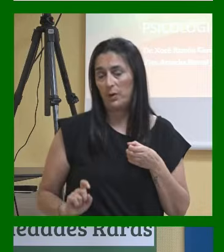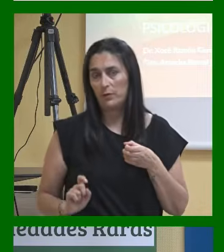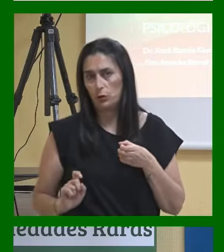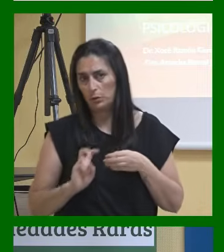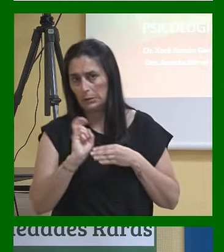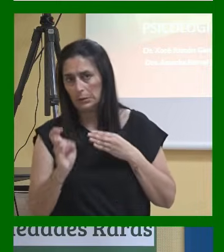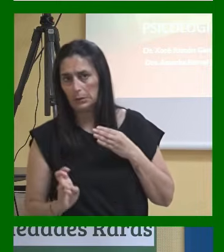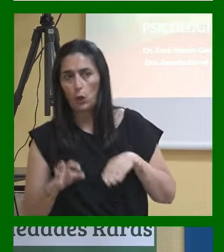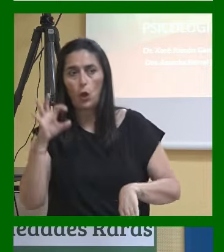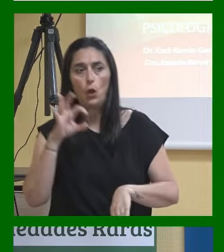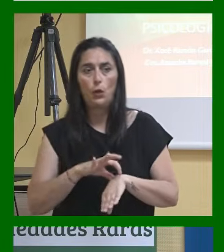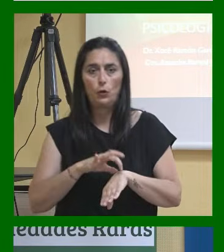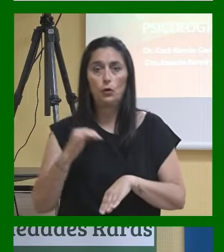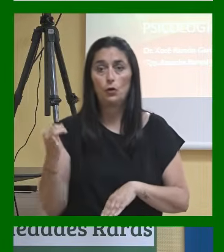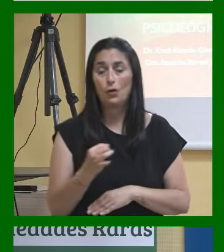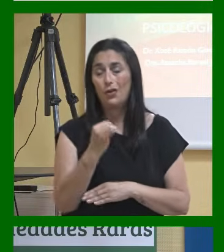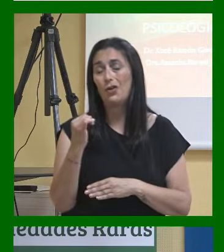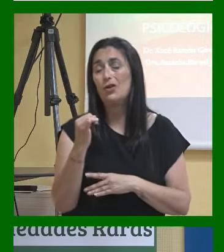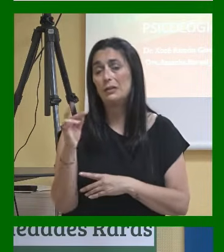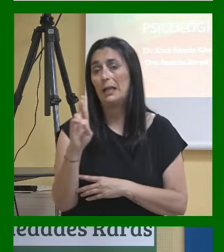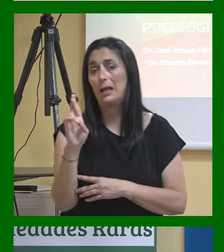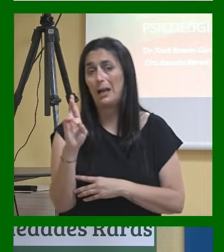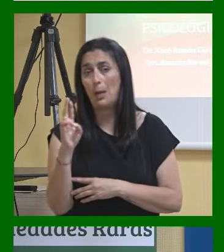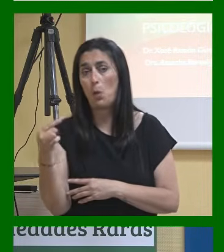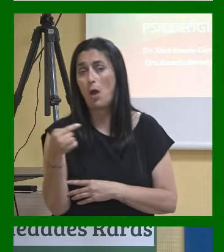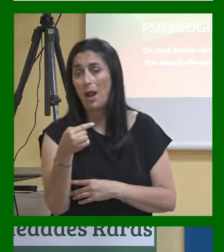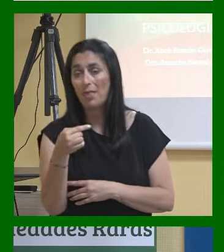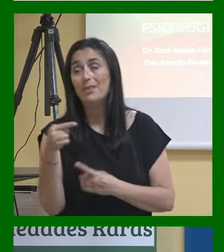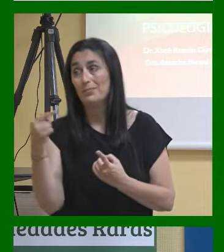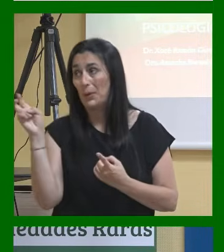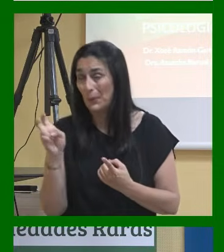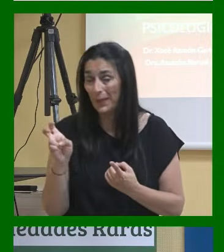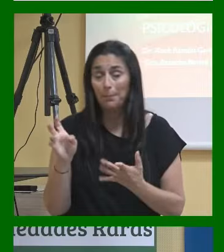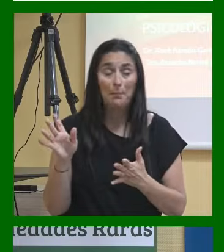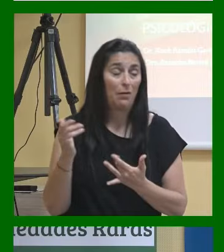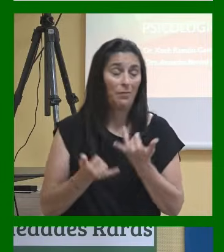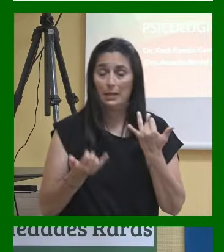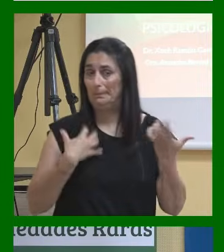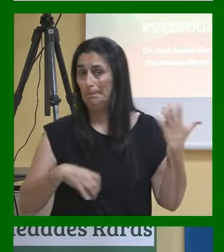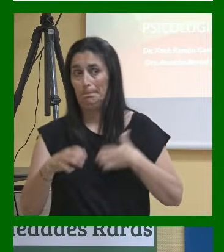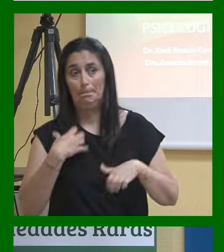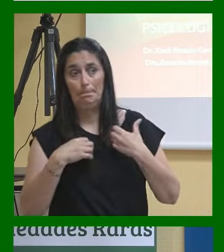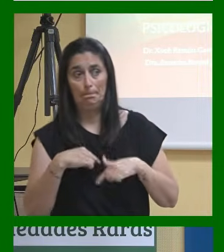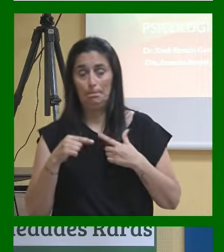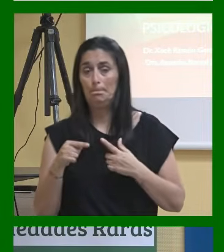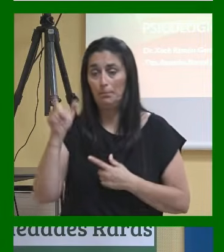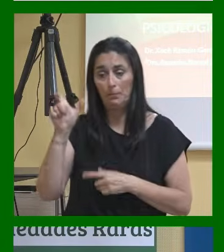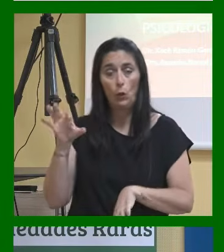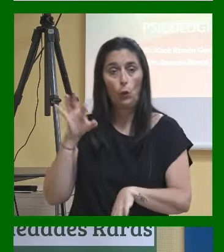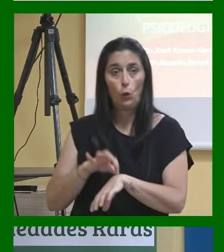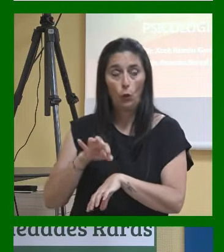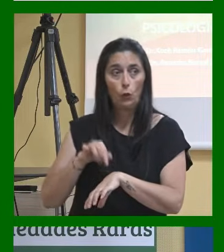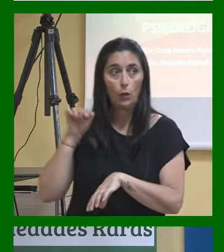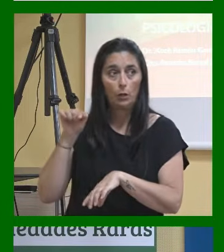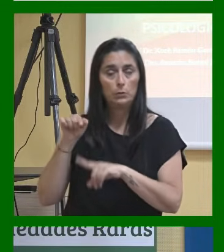es el doctor José Ramón García Soto, que iba también a estar hoy exponiendo la ponencia, pero no ha podido estar, y es el que ha generado un poco